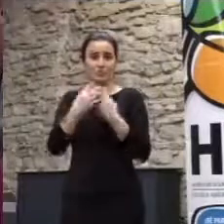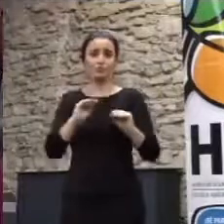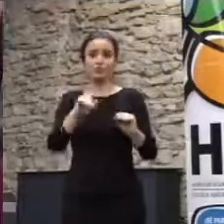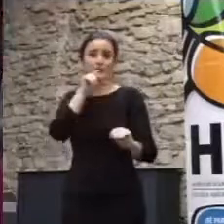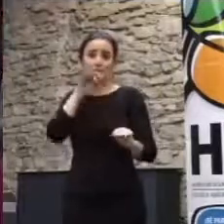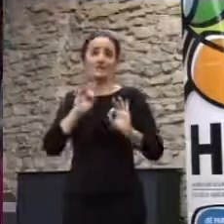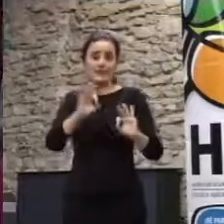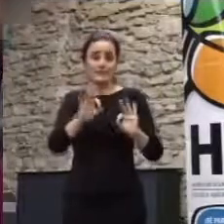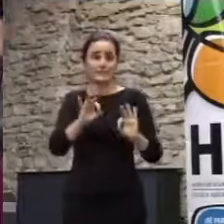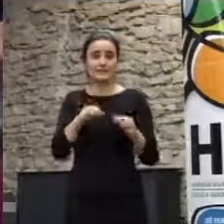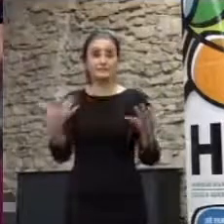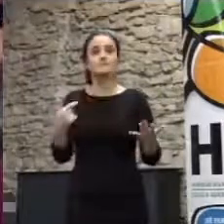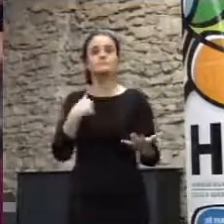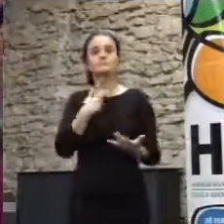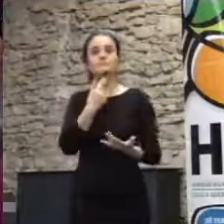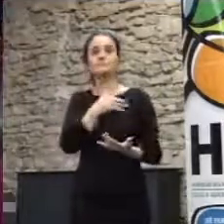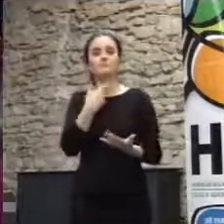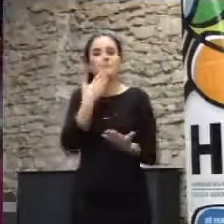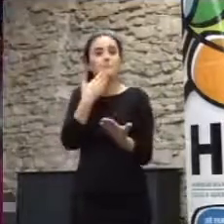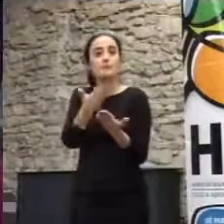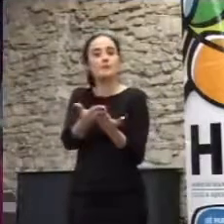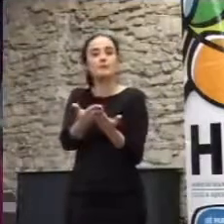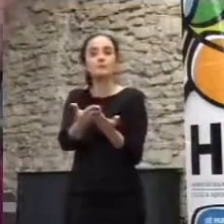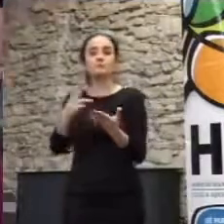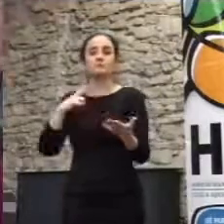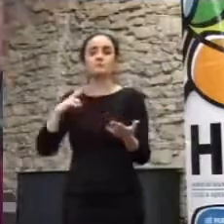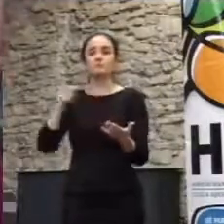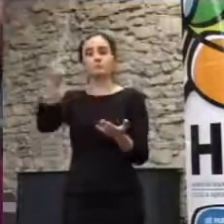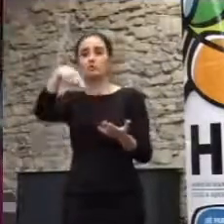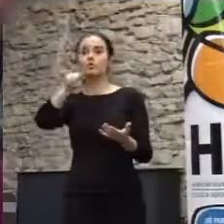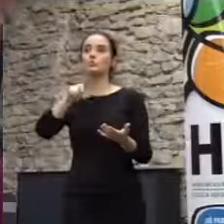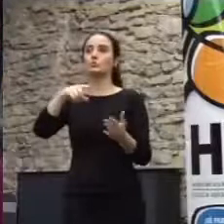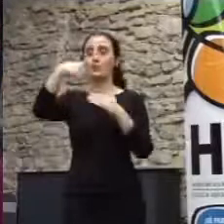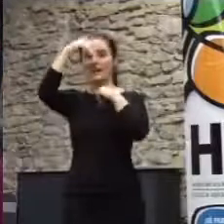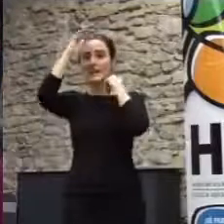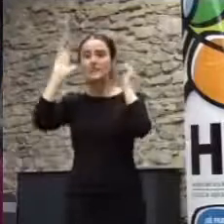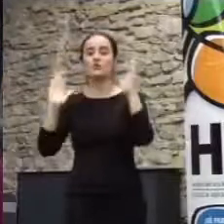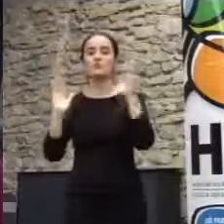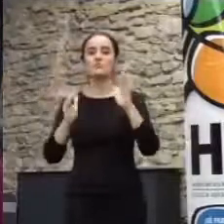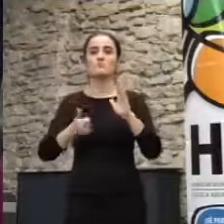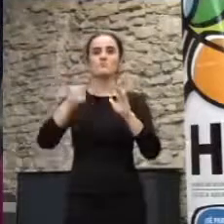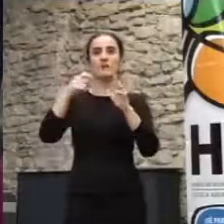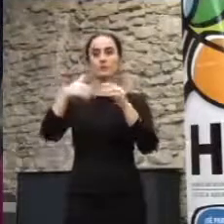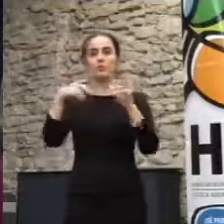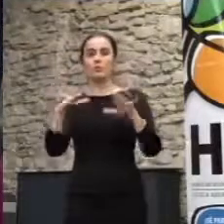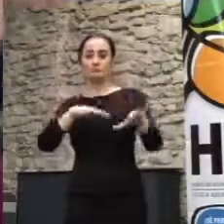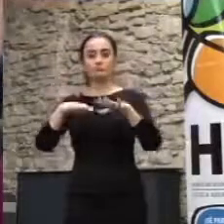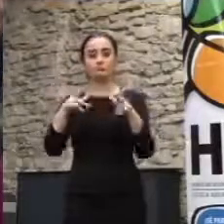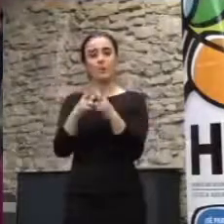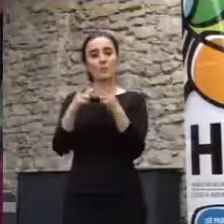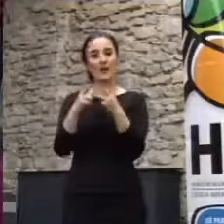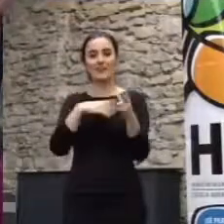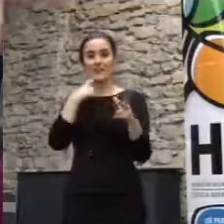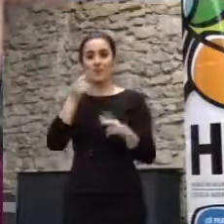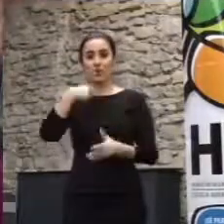eso, sí os pediríamos que atendáis más al movimiento popular y que cuando vayamos